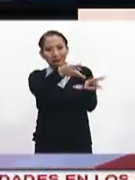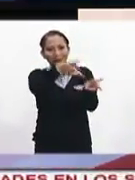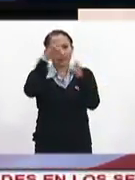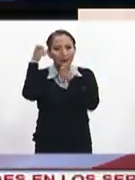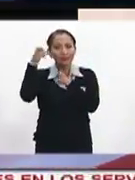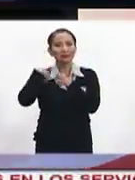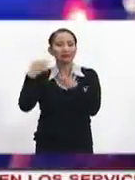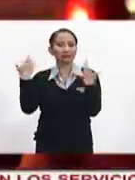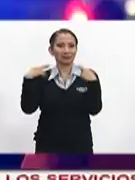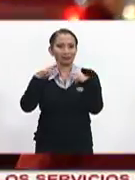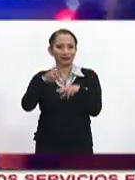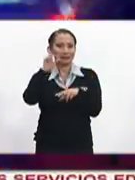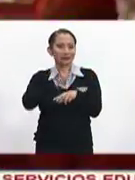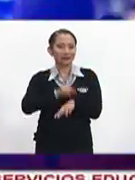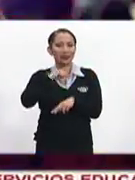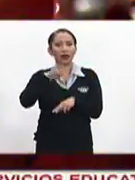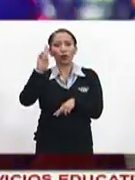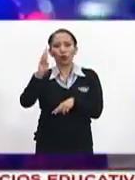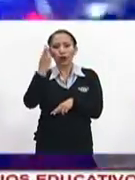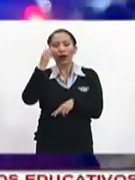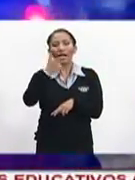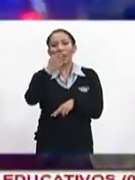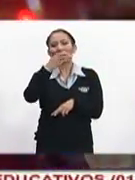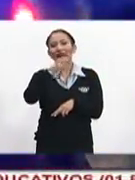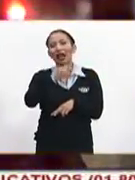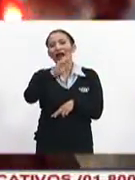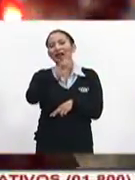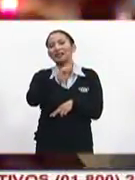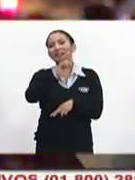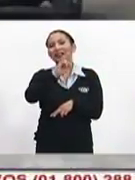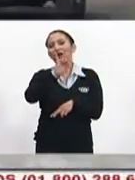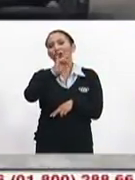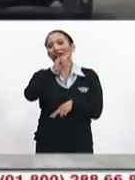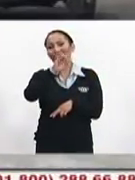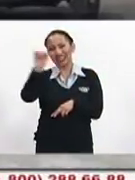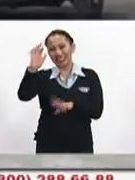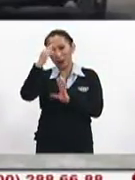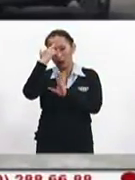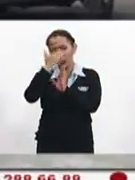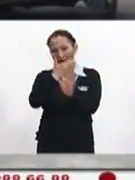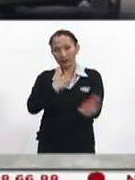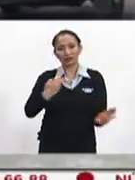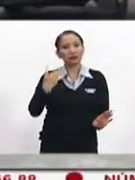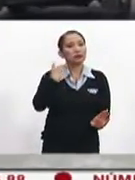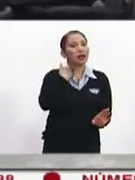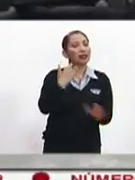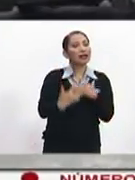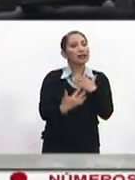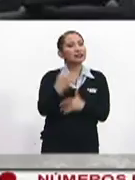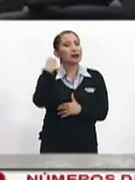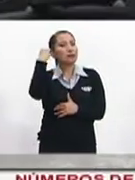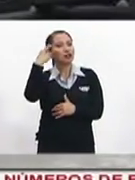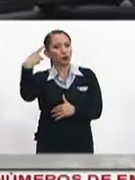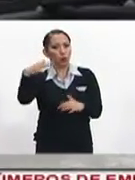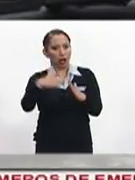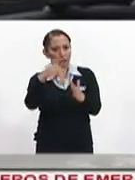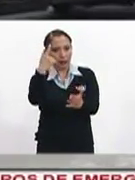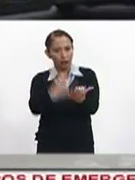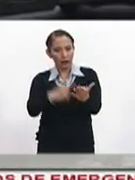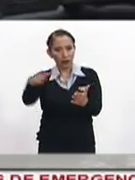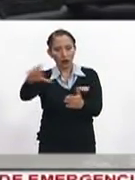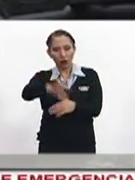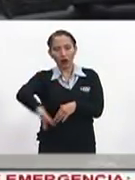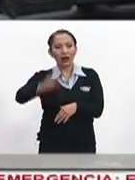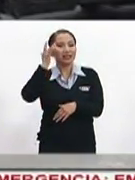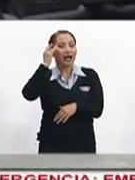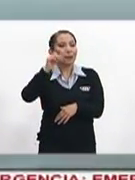de la académica de la UNAM, Graciela María de la Luz Cifuentes. Ella, recordemos, fue asesinada el 15 de marzo en su casa, ubicada en la